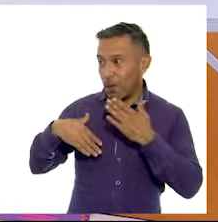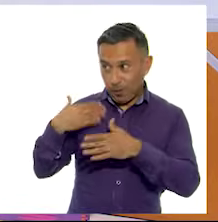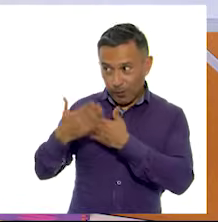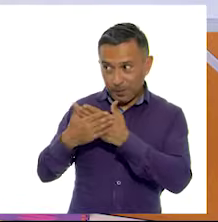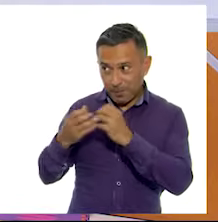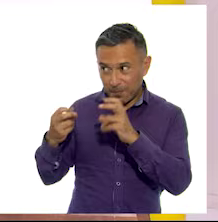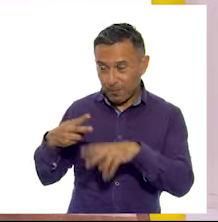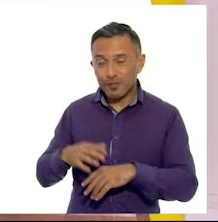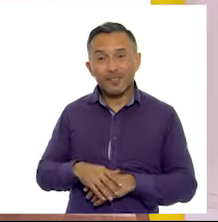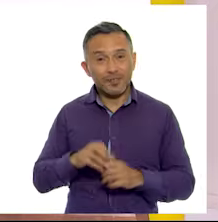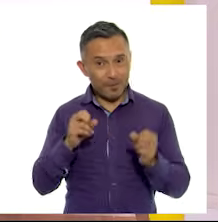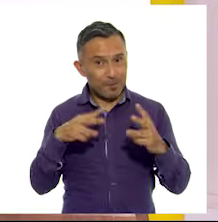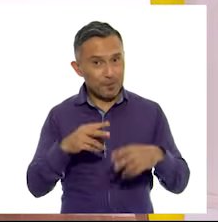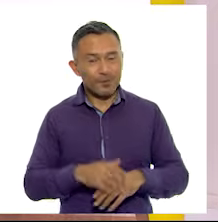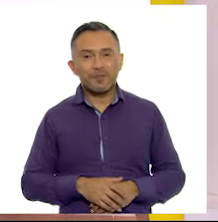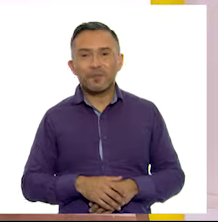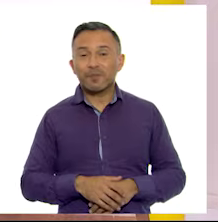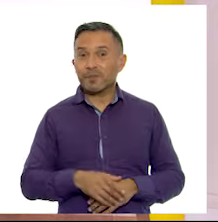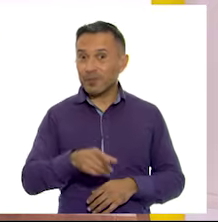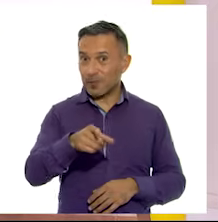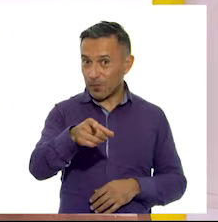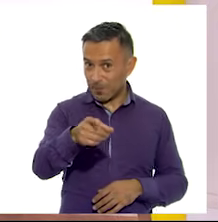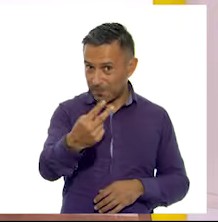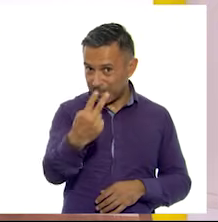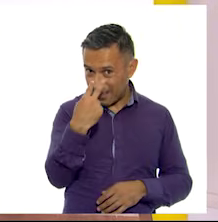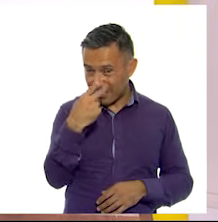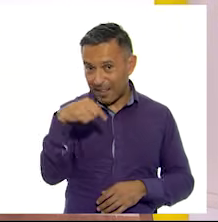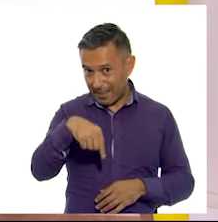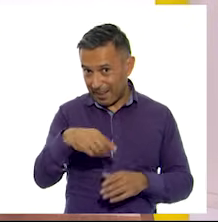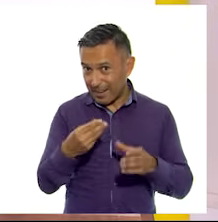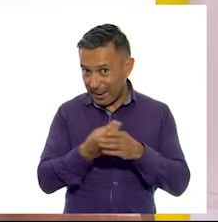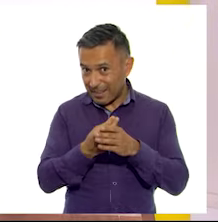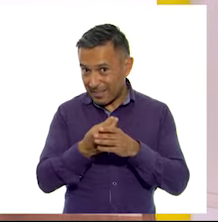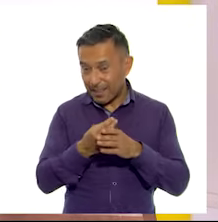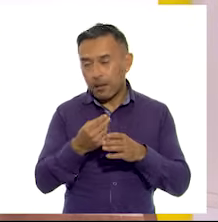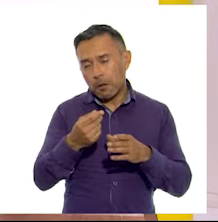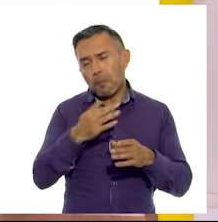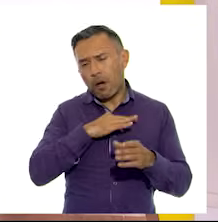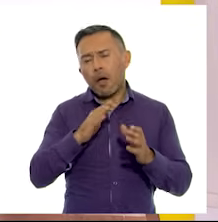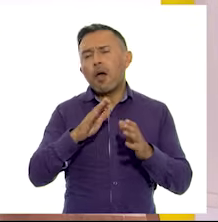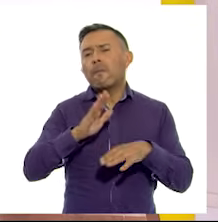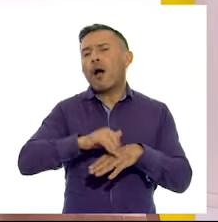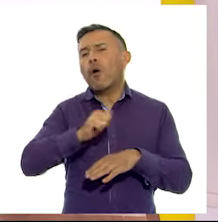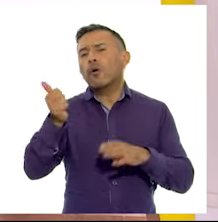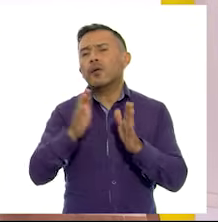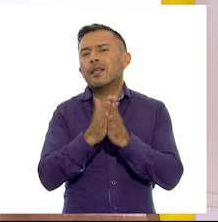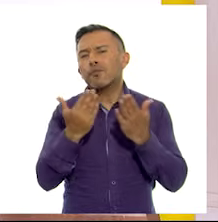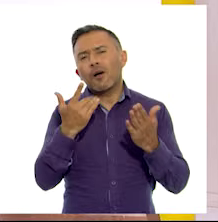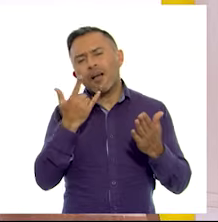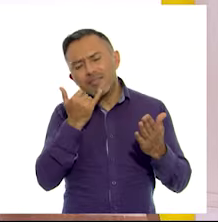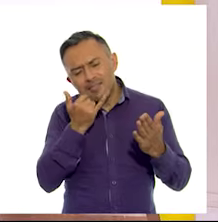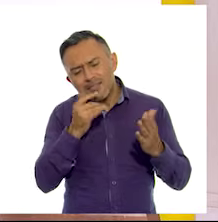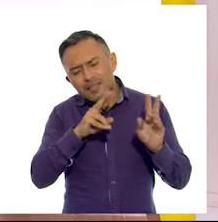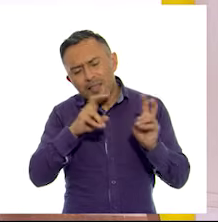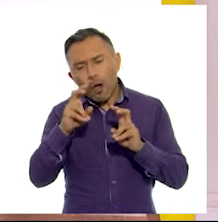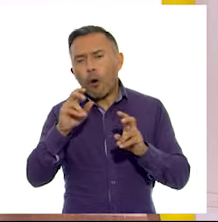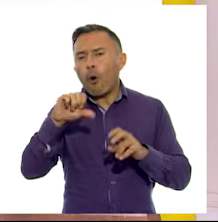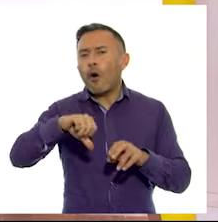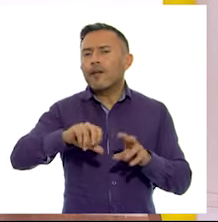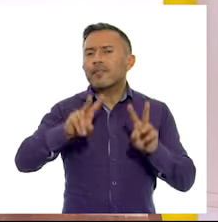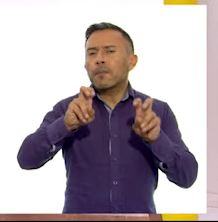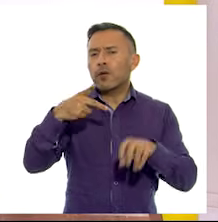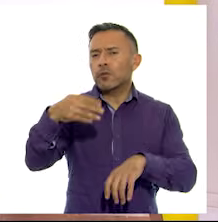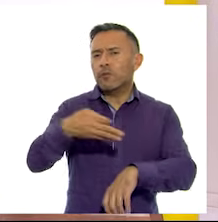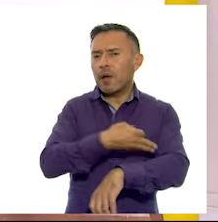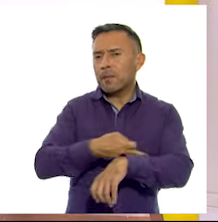vemos. Y para ti que viste esta clase, si te es posible, consulta otros libros y comenta el tema de hoy con tu familia. Si tienes la fortuna